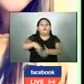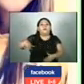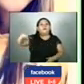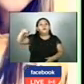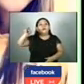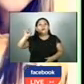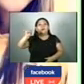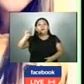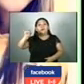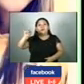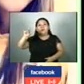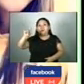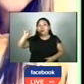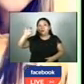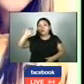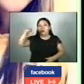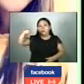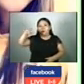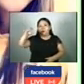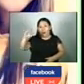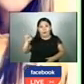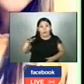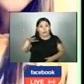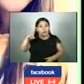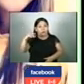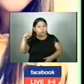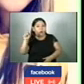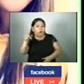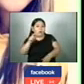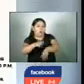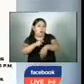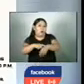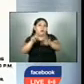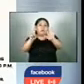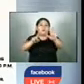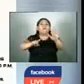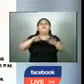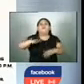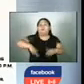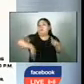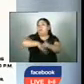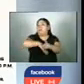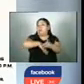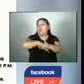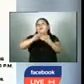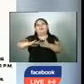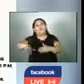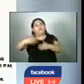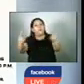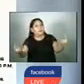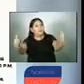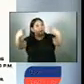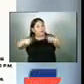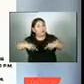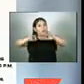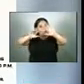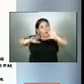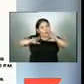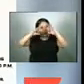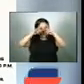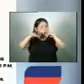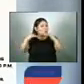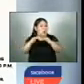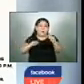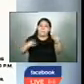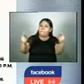es Saltepec, en Santa Tecla, en donde Jimena jugó en el de las 6 de la tarde y también esperaba continuar en el torneo de las 8 de la noche.